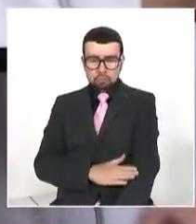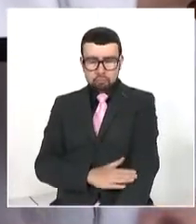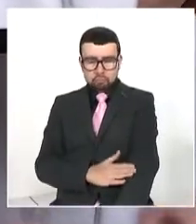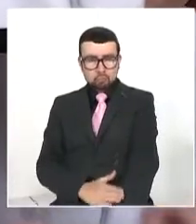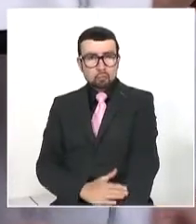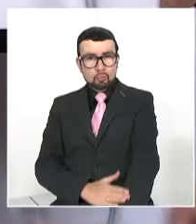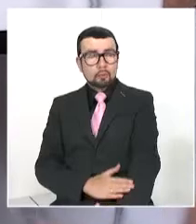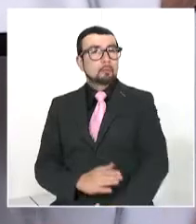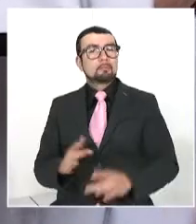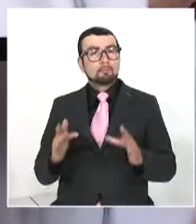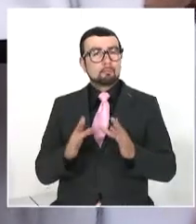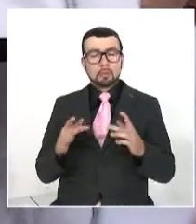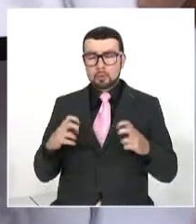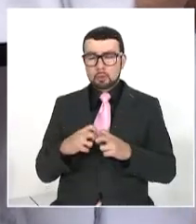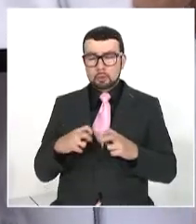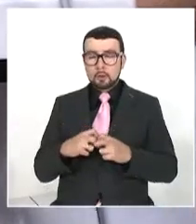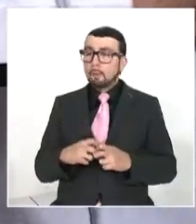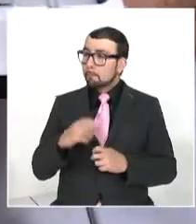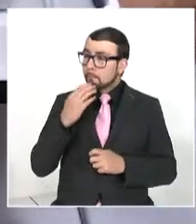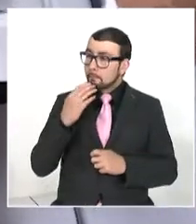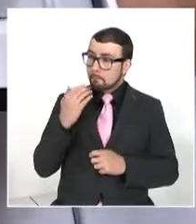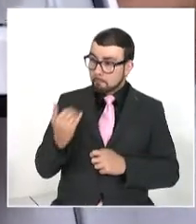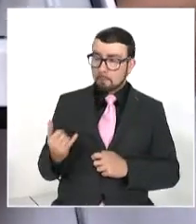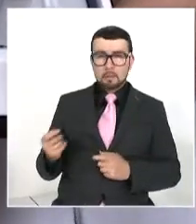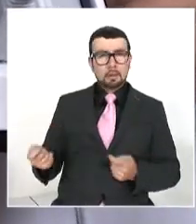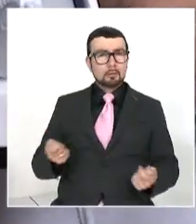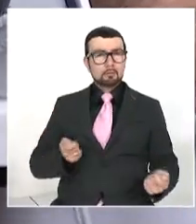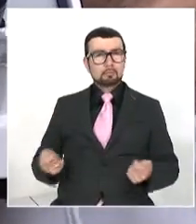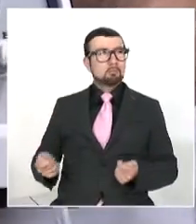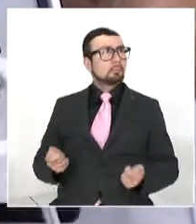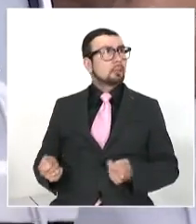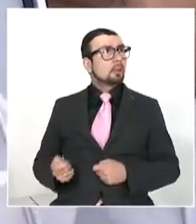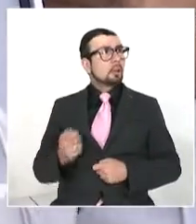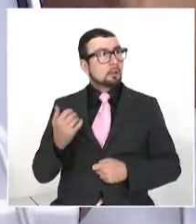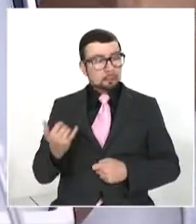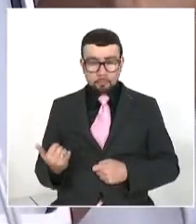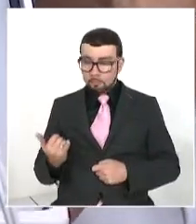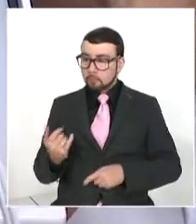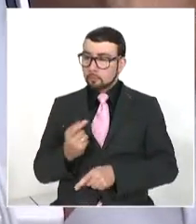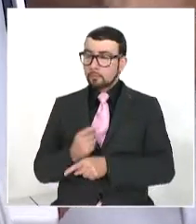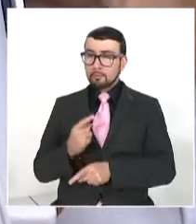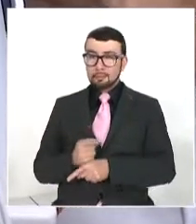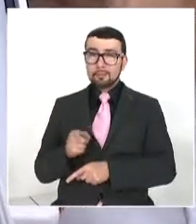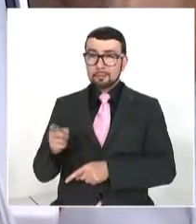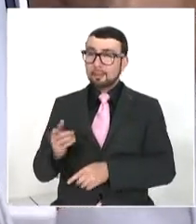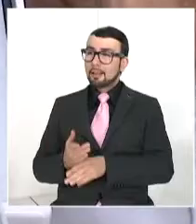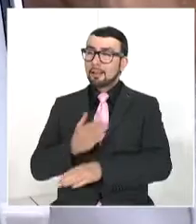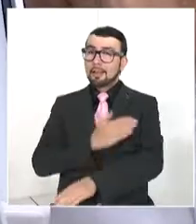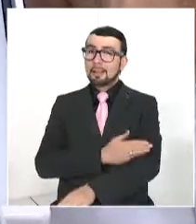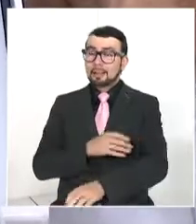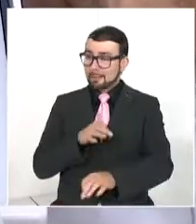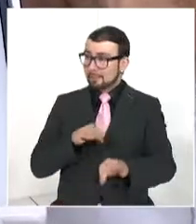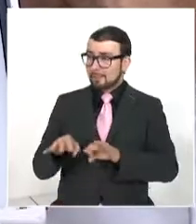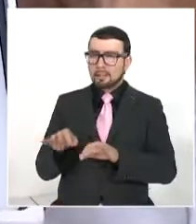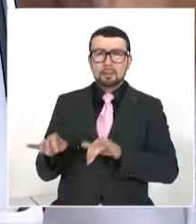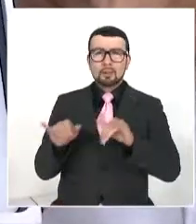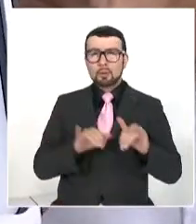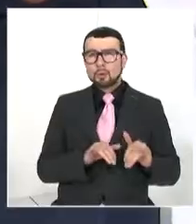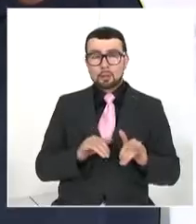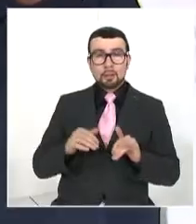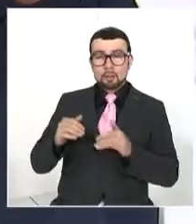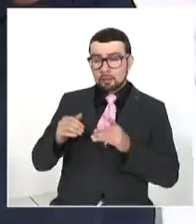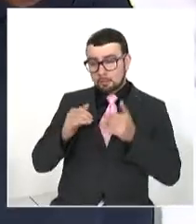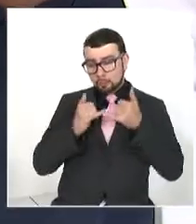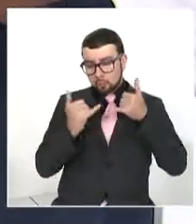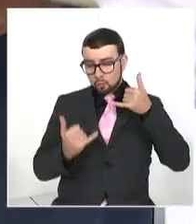electroacupuntor. Esto tiene unas bases neurofisiológicas en las cuales son por las vías, los que le explicaba, carreteras por las cuales viaja el dolor y